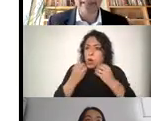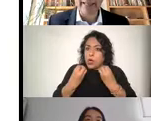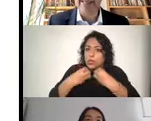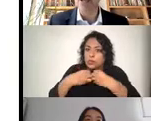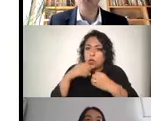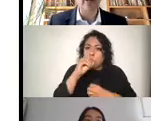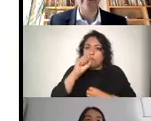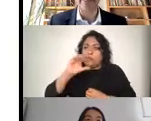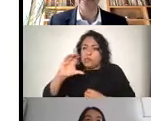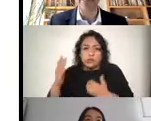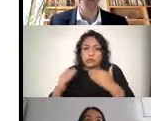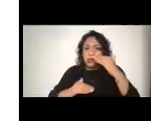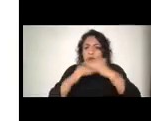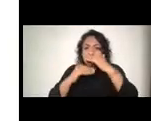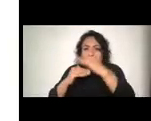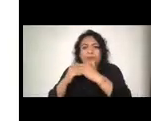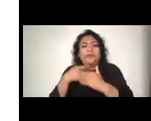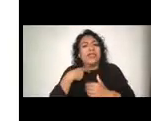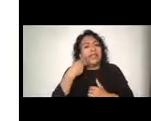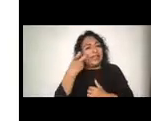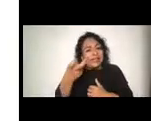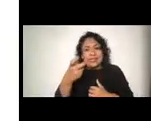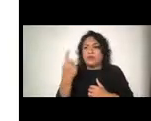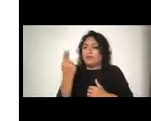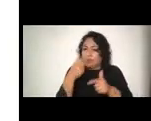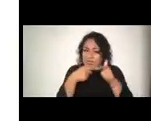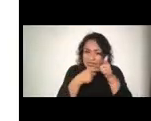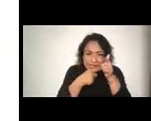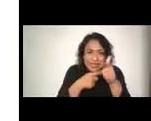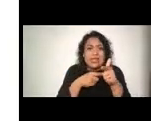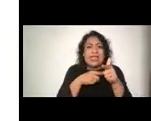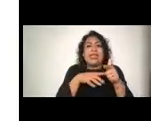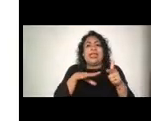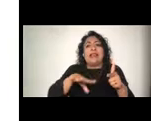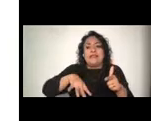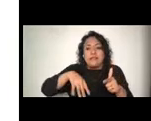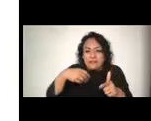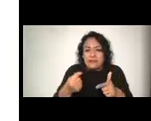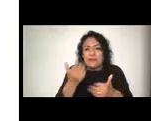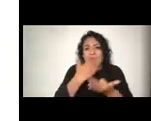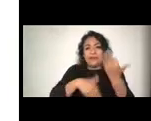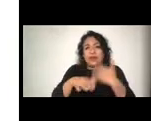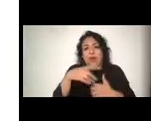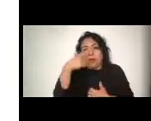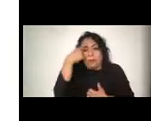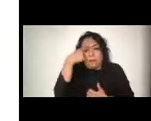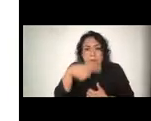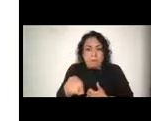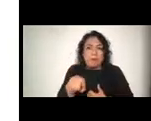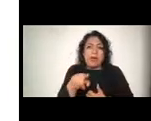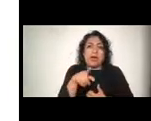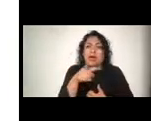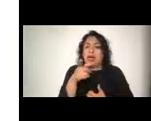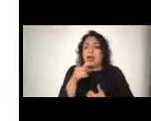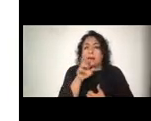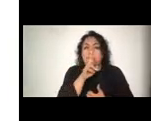civiles, es un tema que sin duda hay que continuar, es un reto para toda la sociedad civil que podamos dar mejor